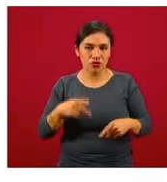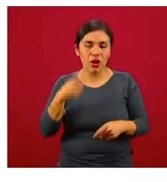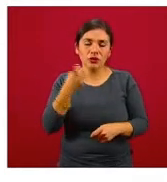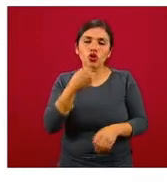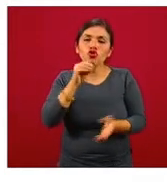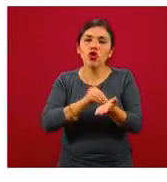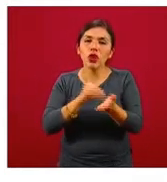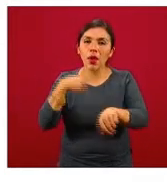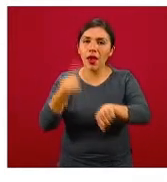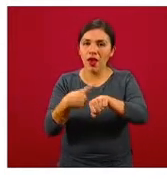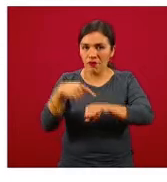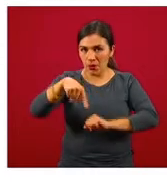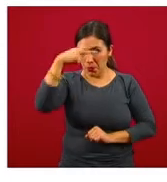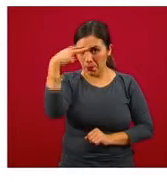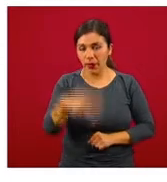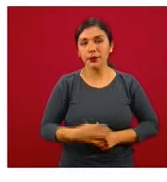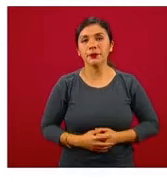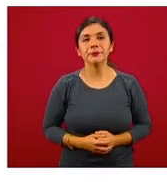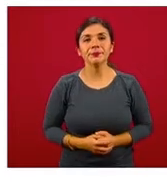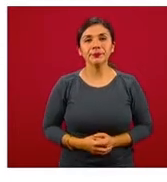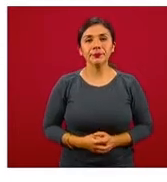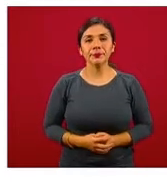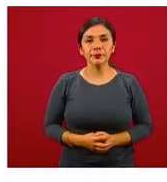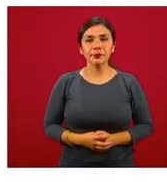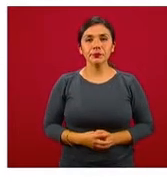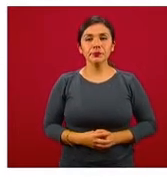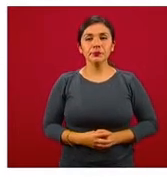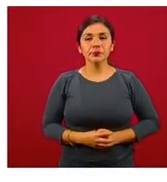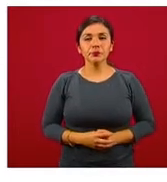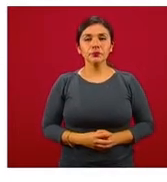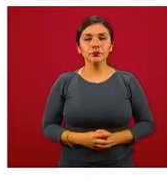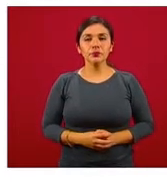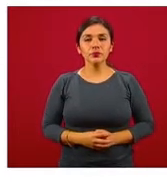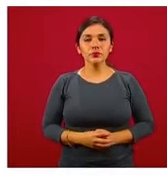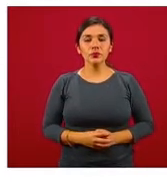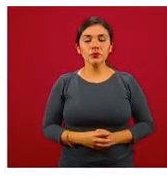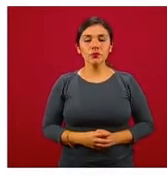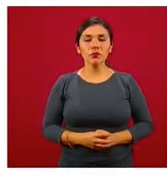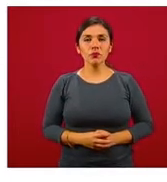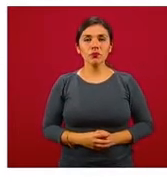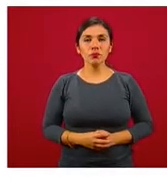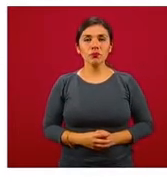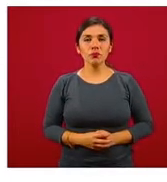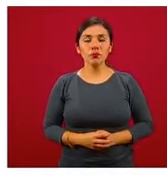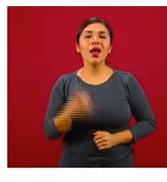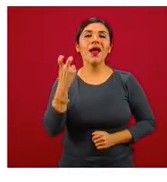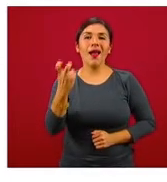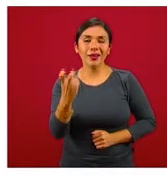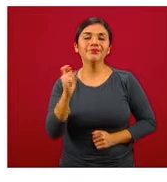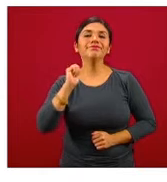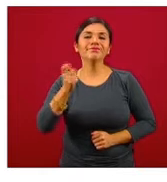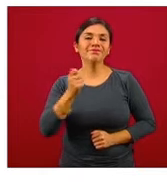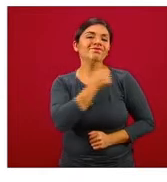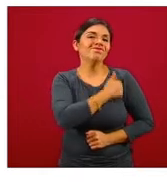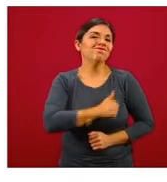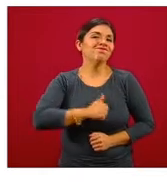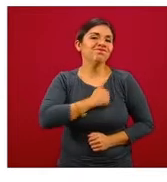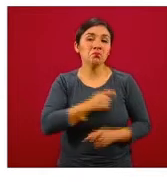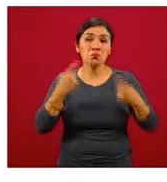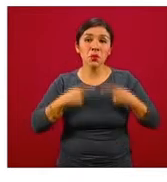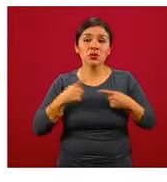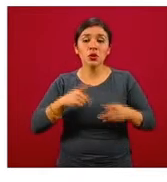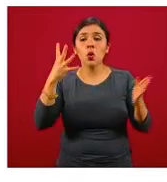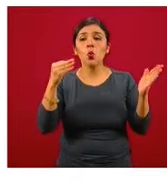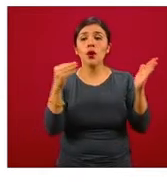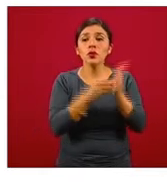en 100,000 México. people En la for siguiente the diapositiva active pandemic in Mexico. veremos la distribución Here de you las can take a look lamentables at the distribution for the